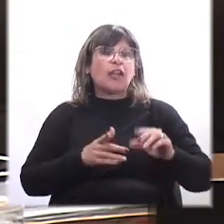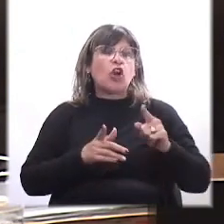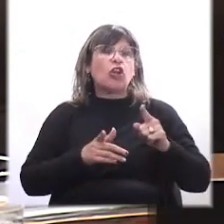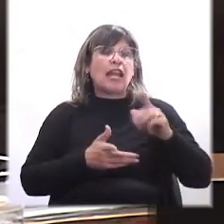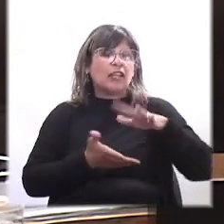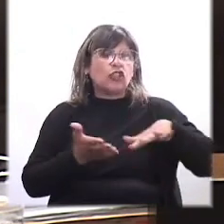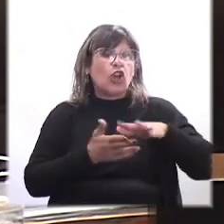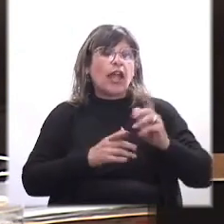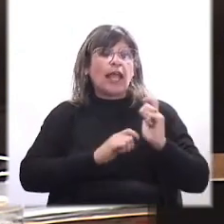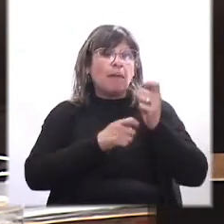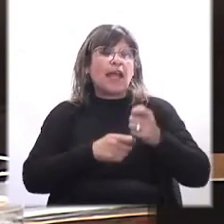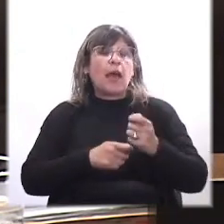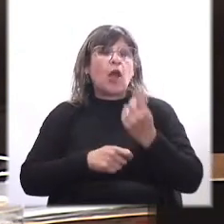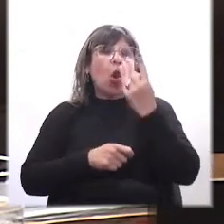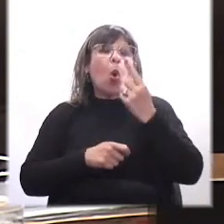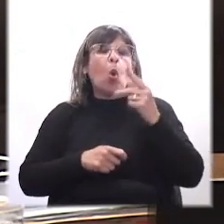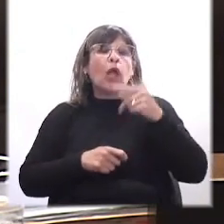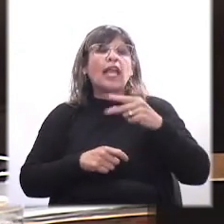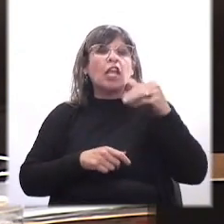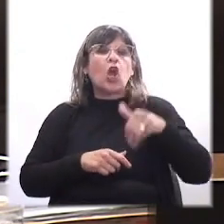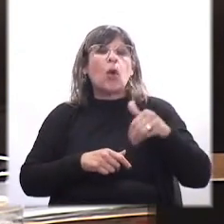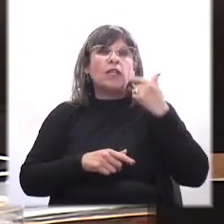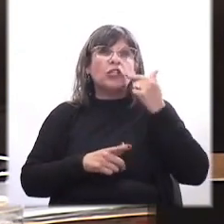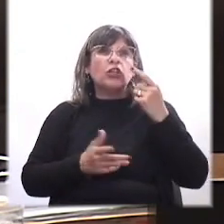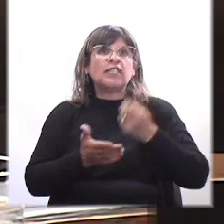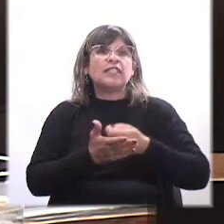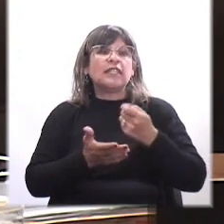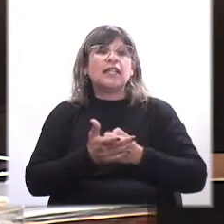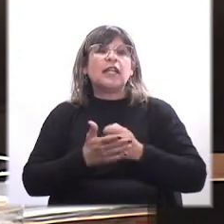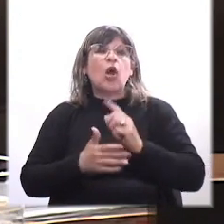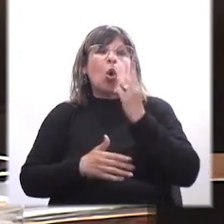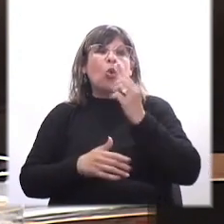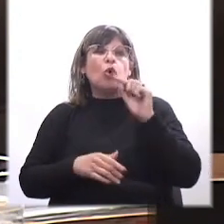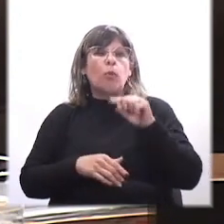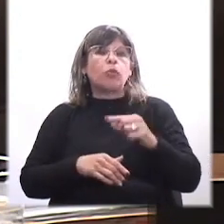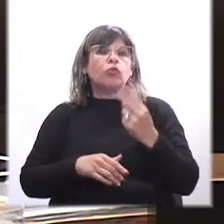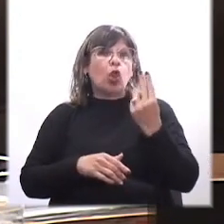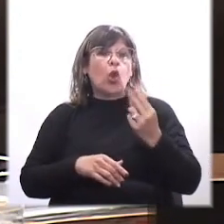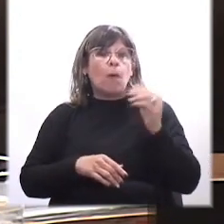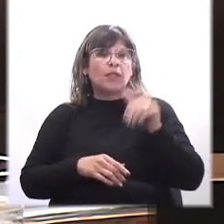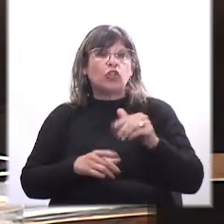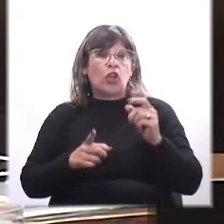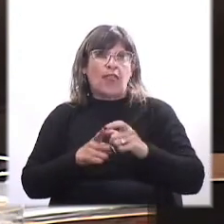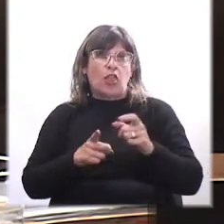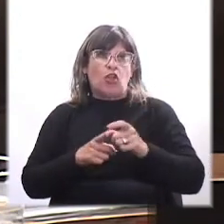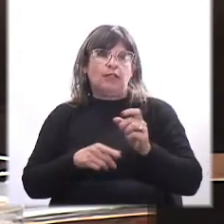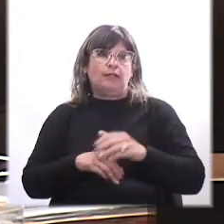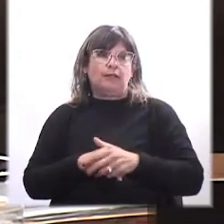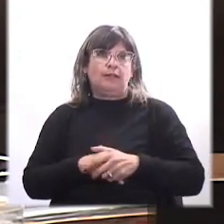kilómetro y se les paga una indemnización de 1.2 millones de dólares.